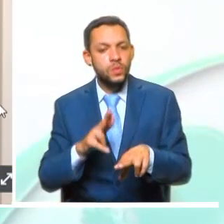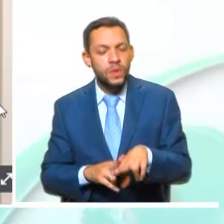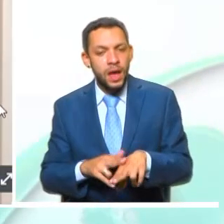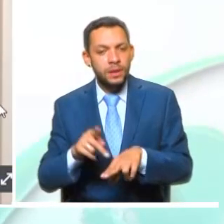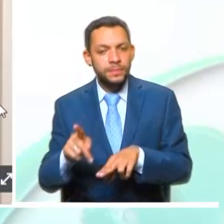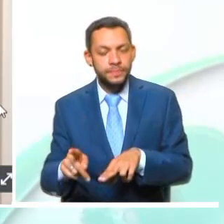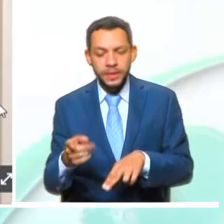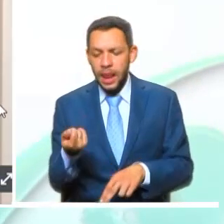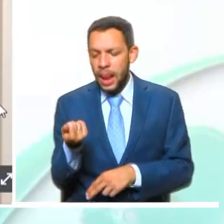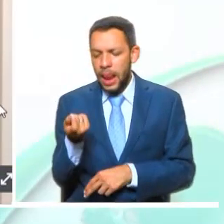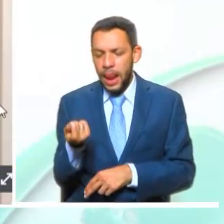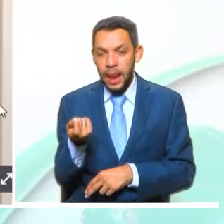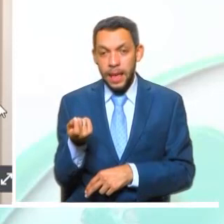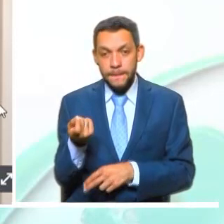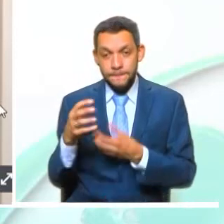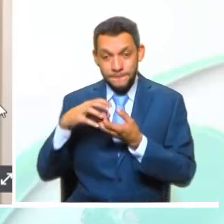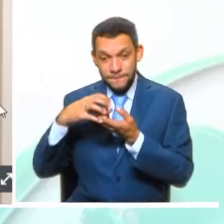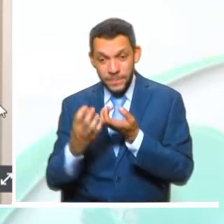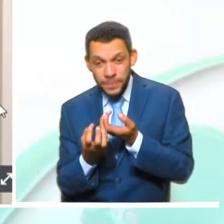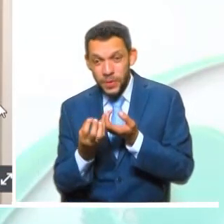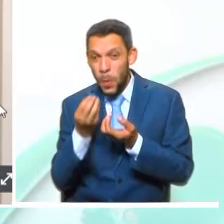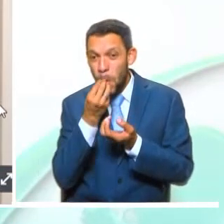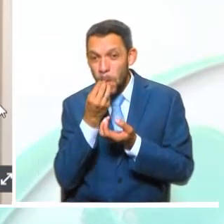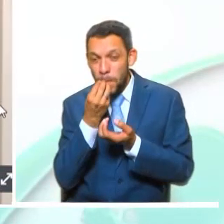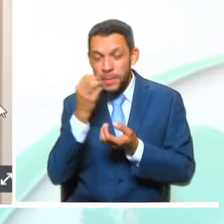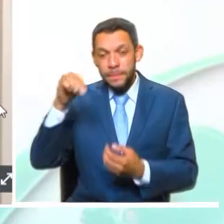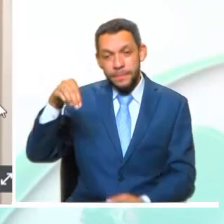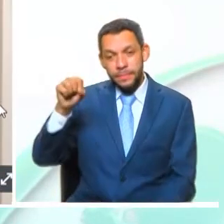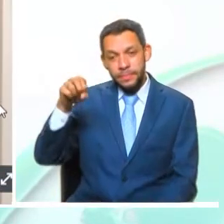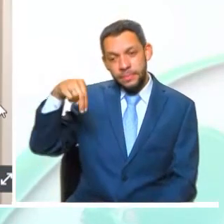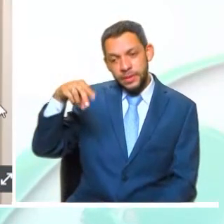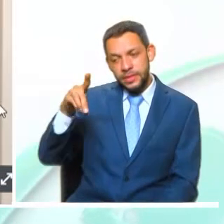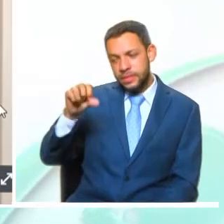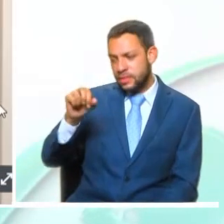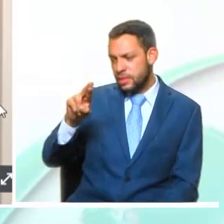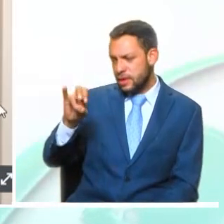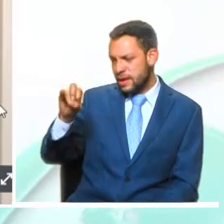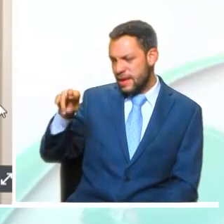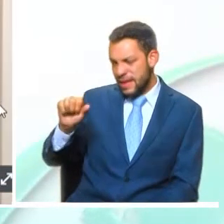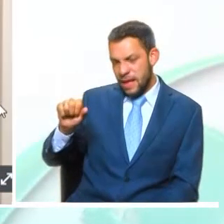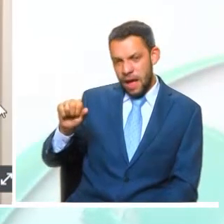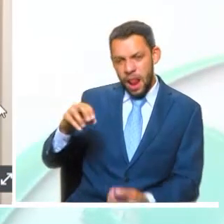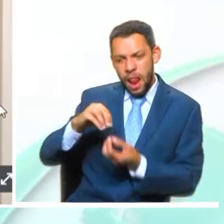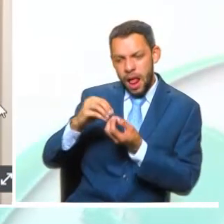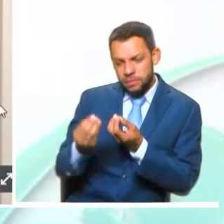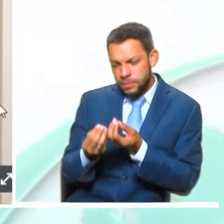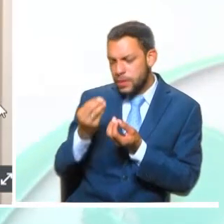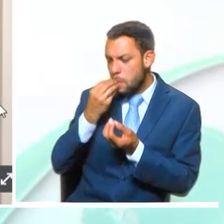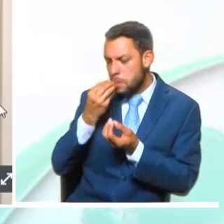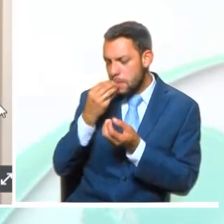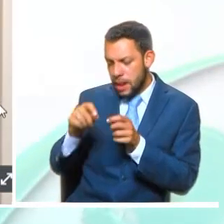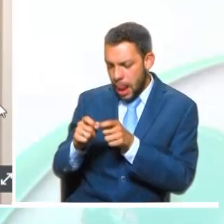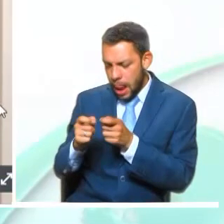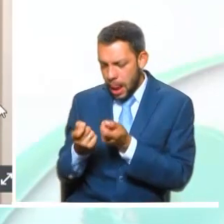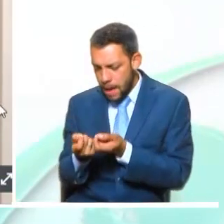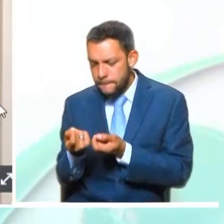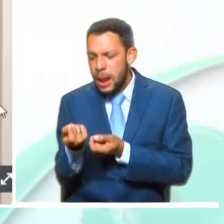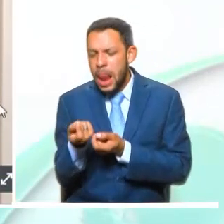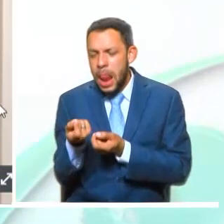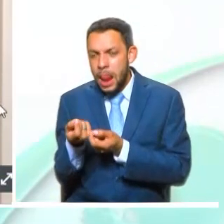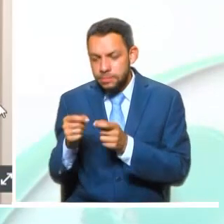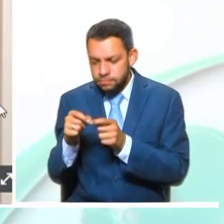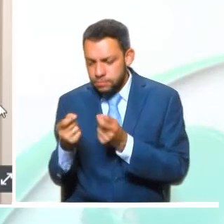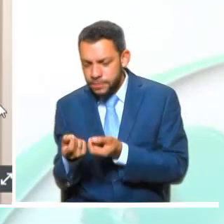semillas de la mandarina cuando tenga varios días de se quita 45 días la abre y en el centro tienen una